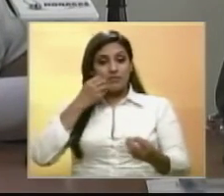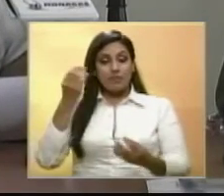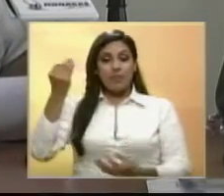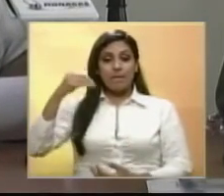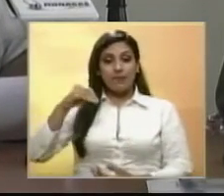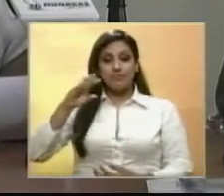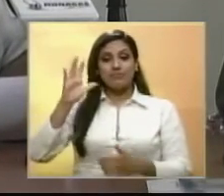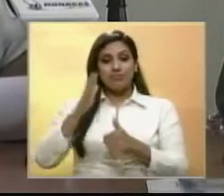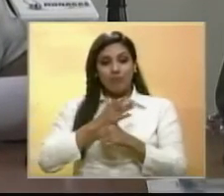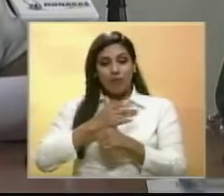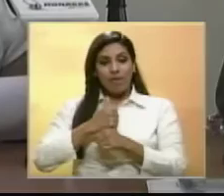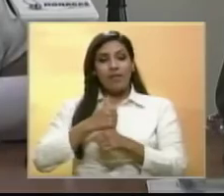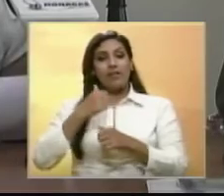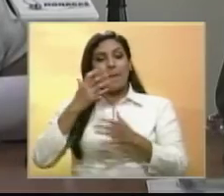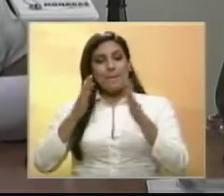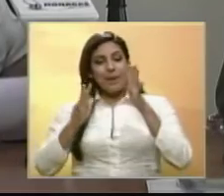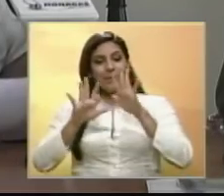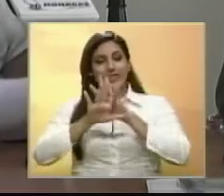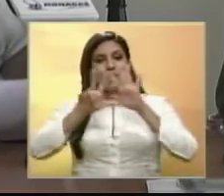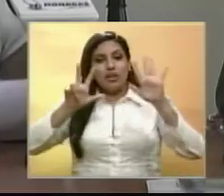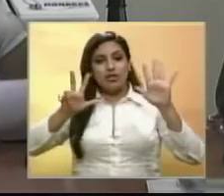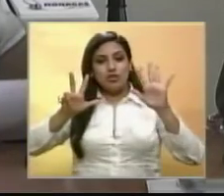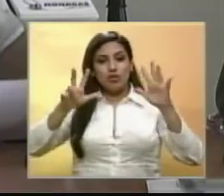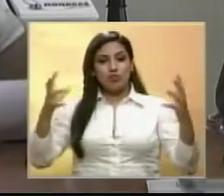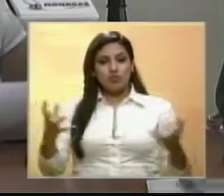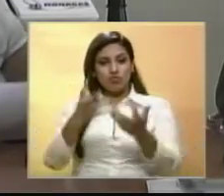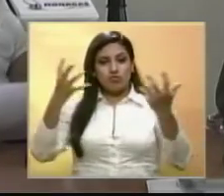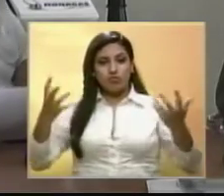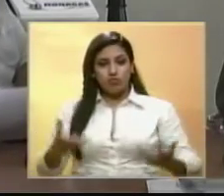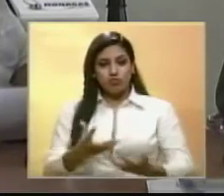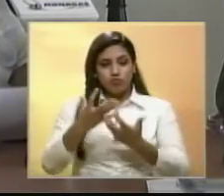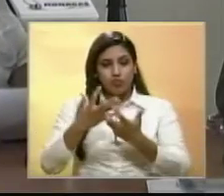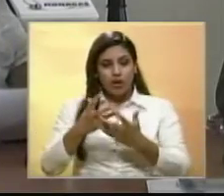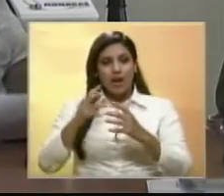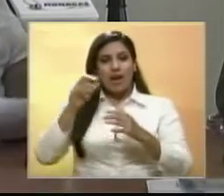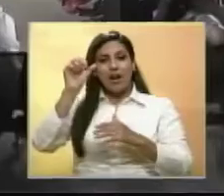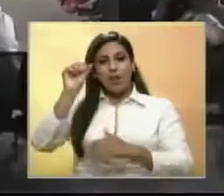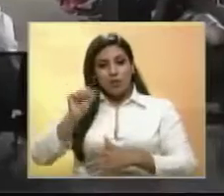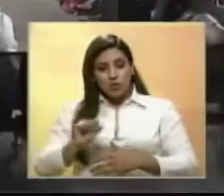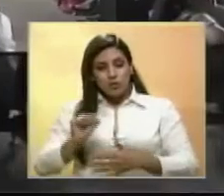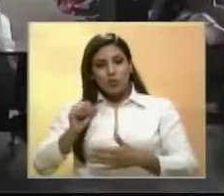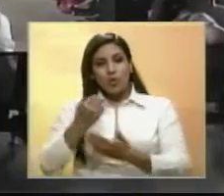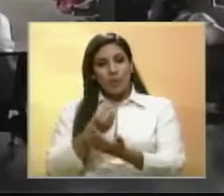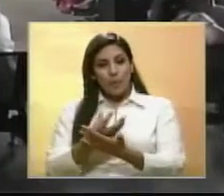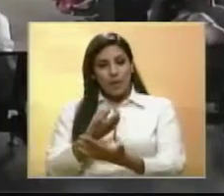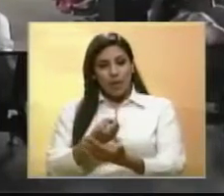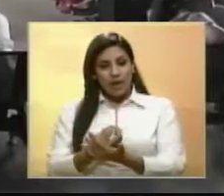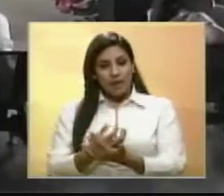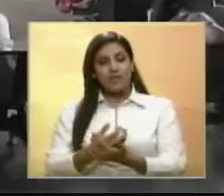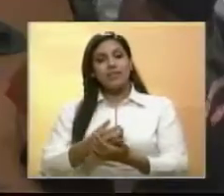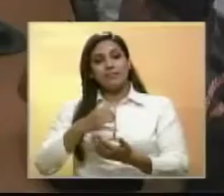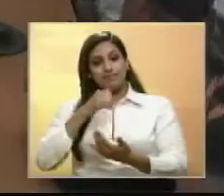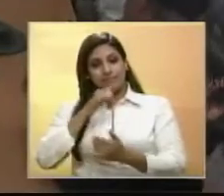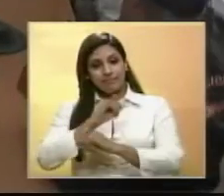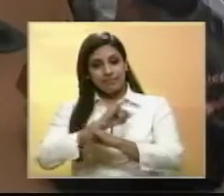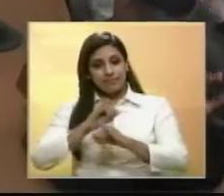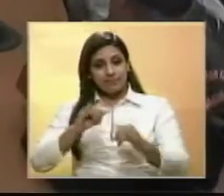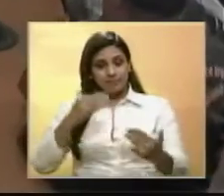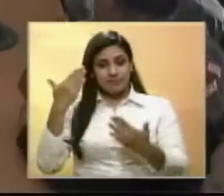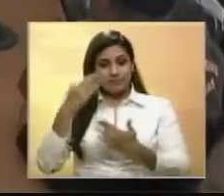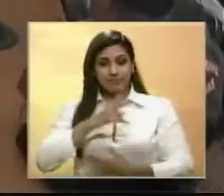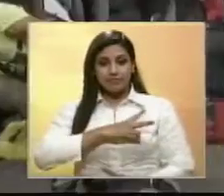además que se logró sofocar al menos 18 incendios forestales en la vía al sur de la entidad. En el estado Monagas, Bexy